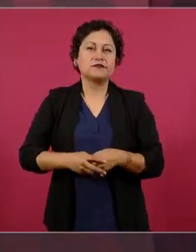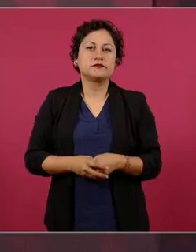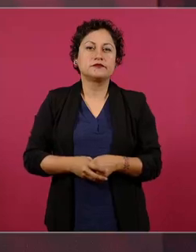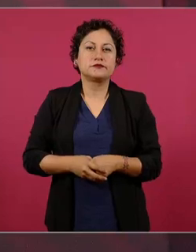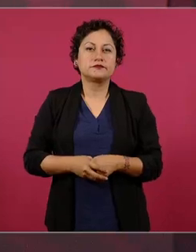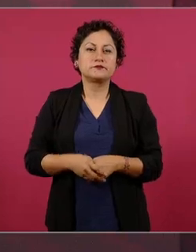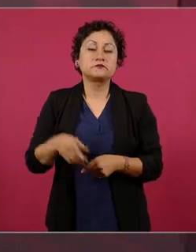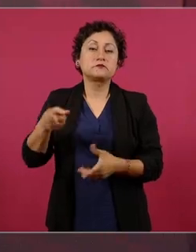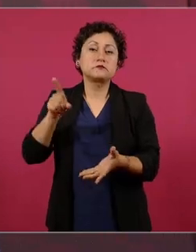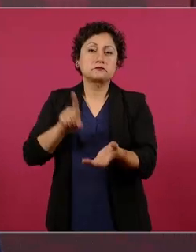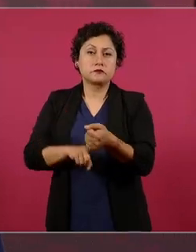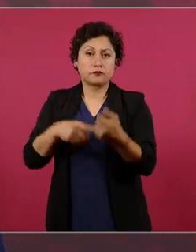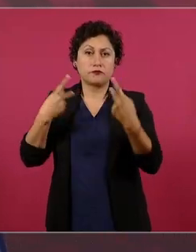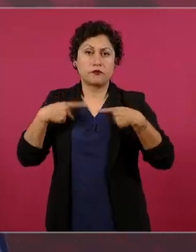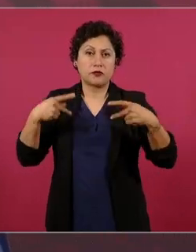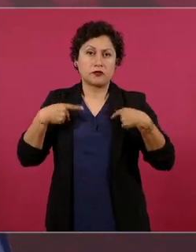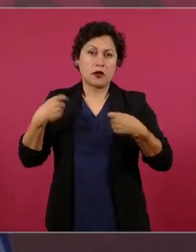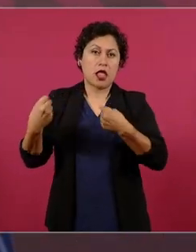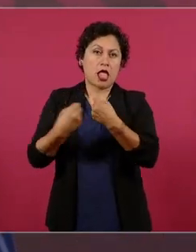hubieron golpes,